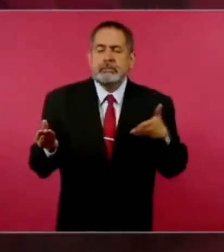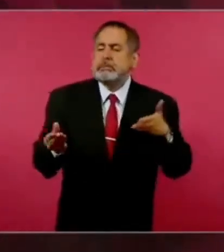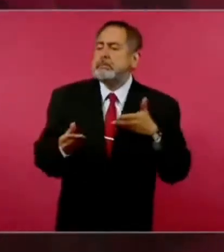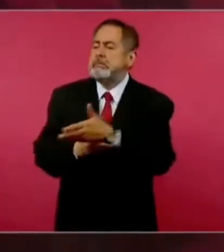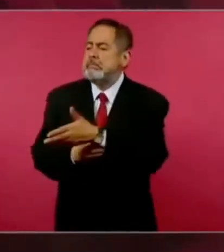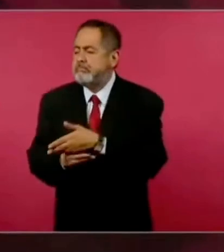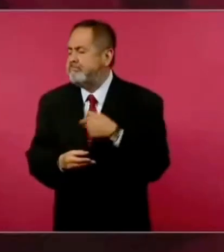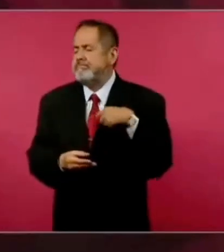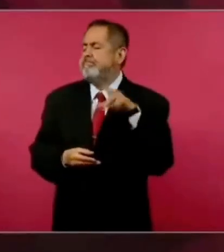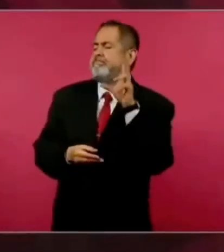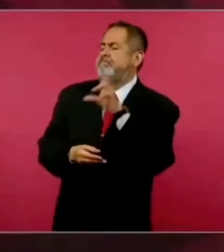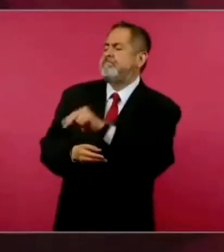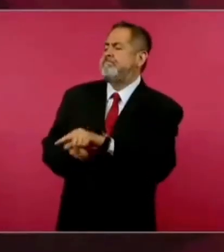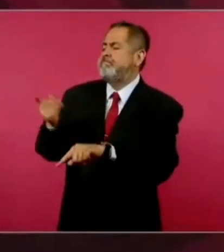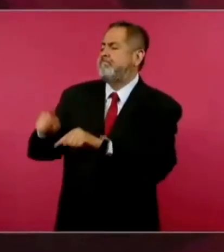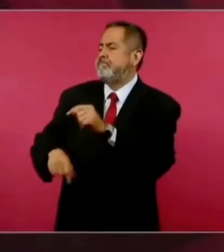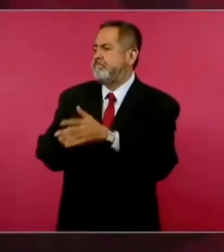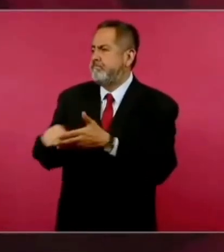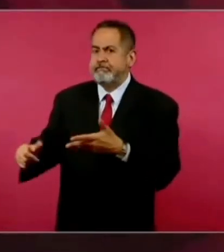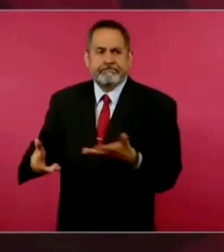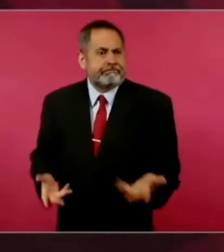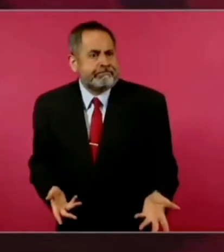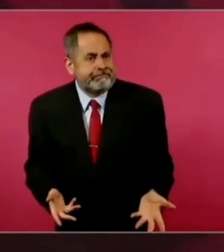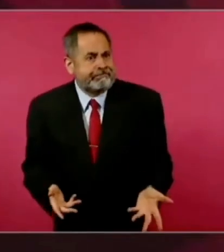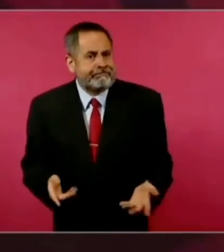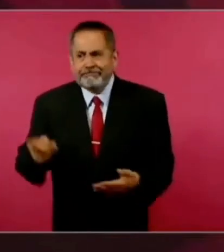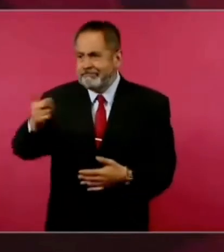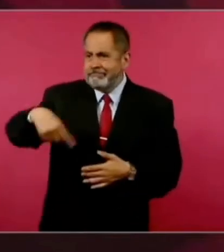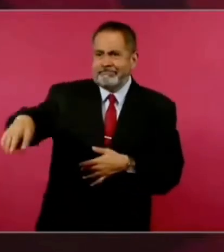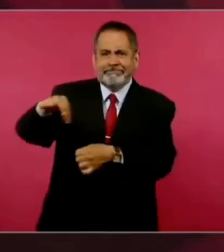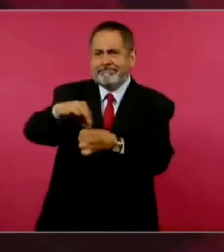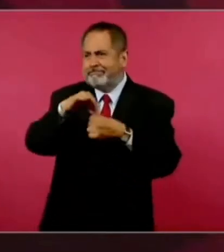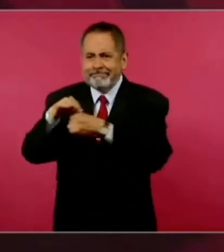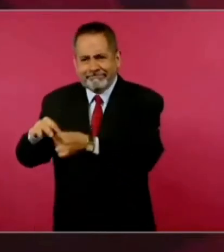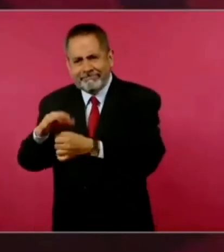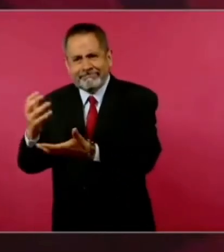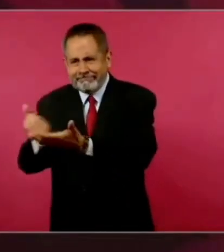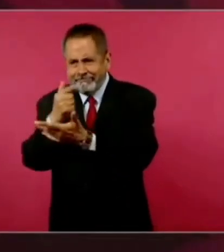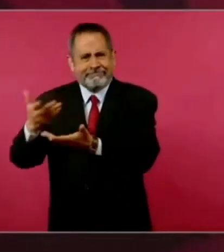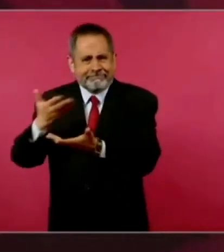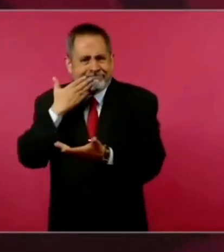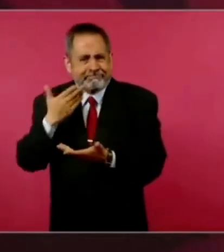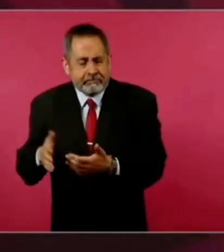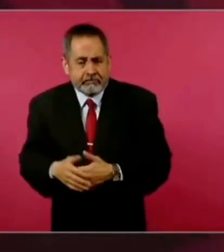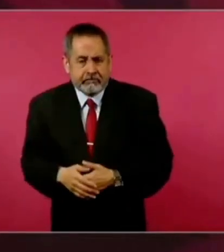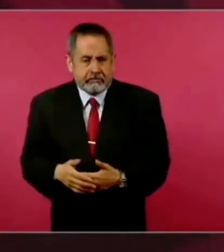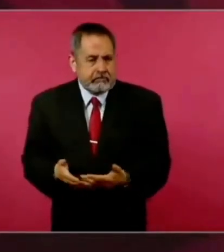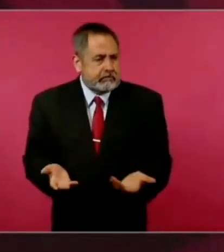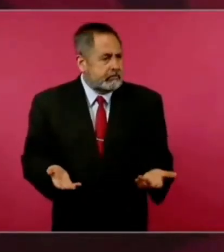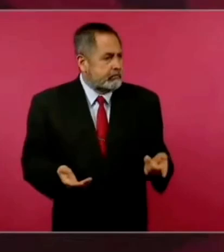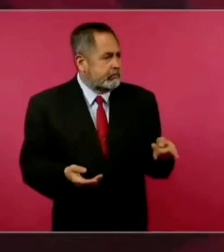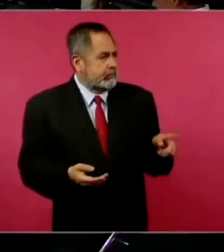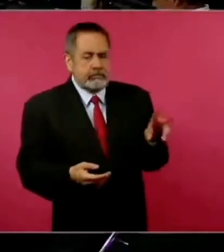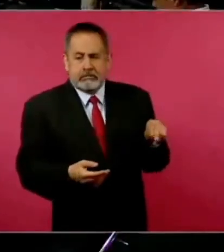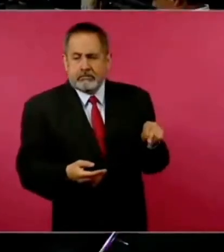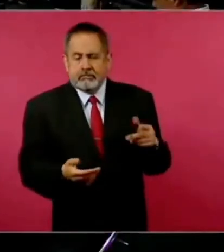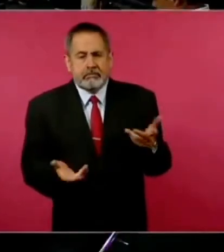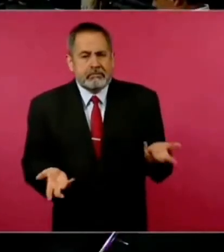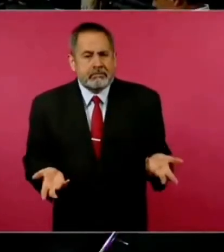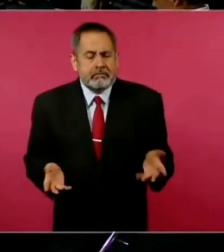porque fue electo. Bueno, entonces ante eso, ¿qué se hace?